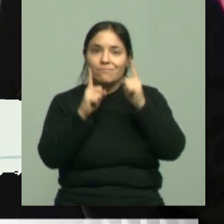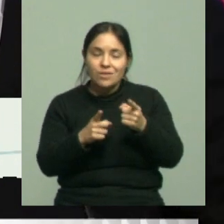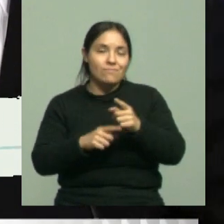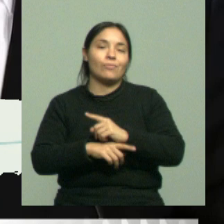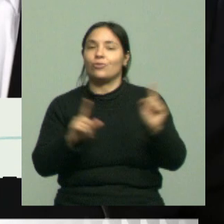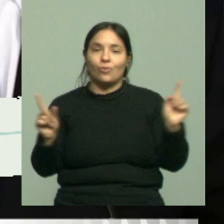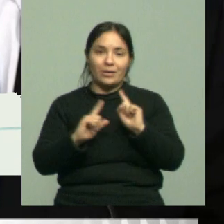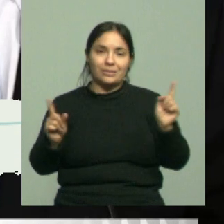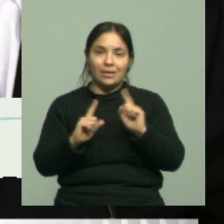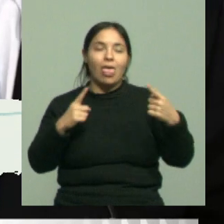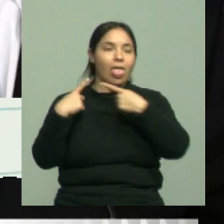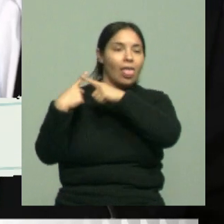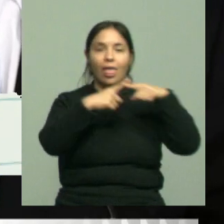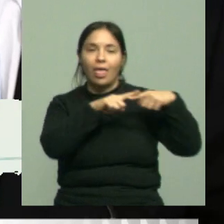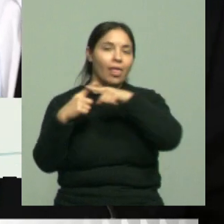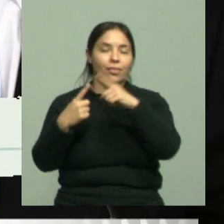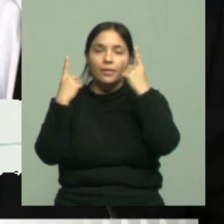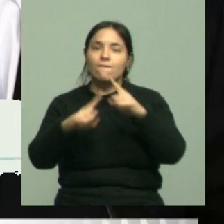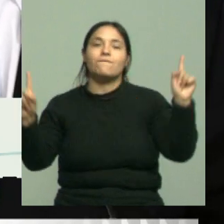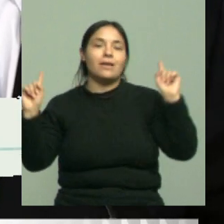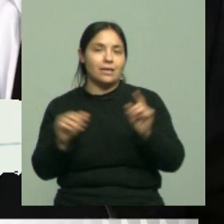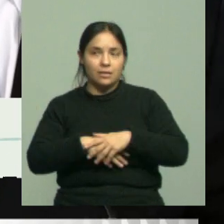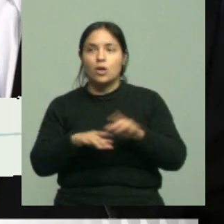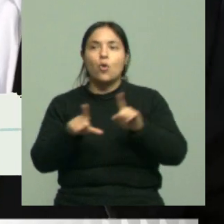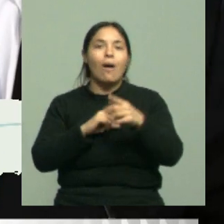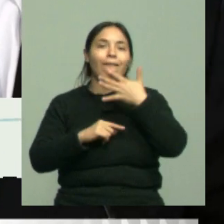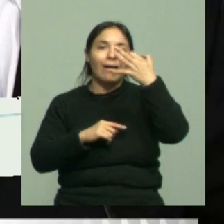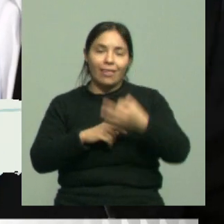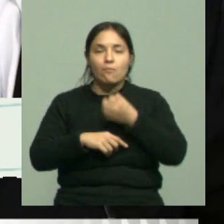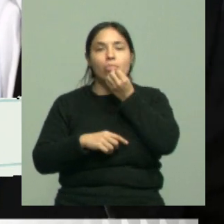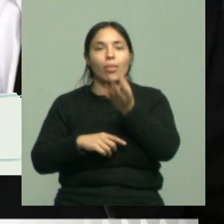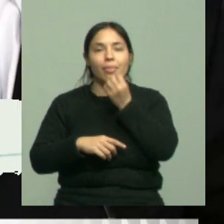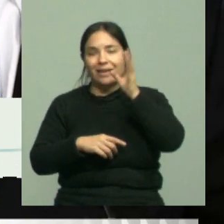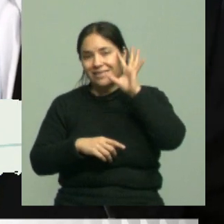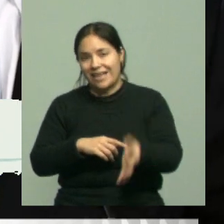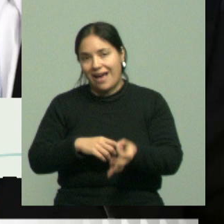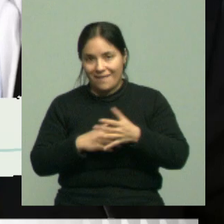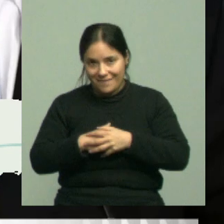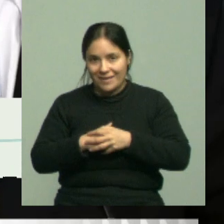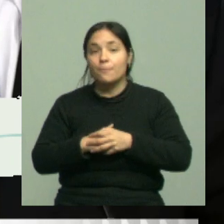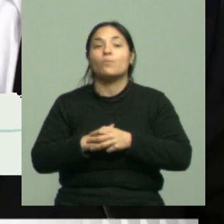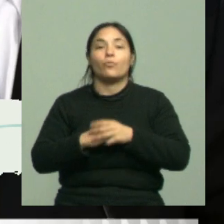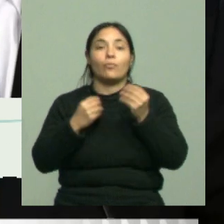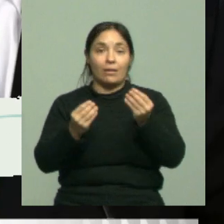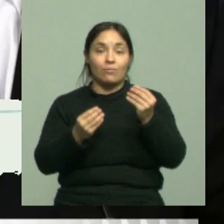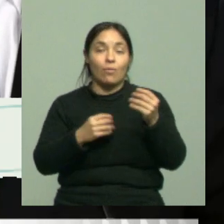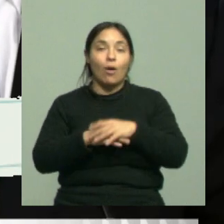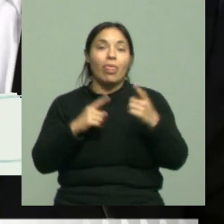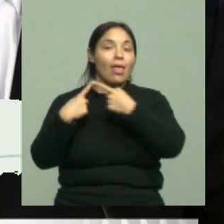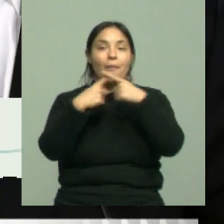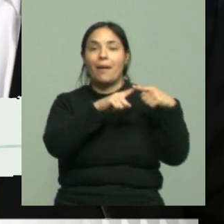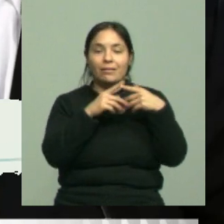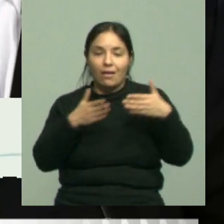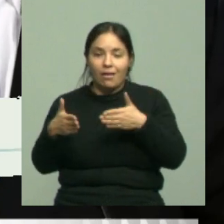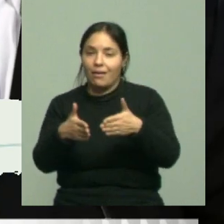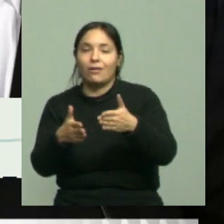misma manera, pero que él sabe decir la verdad y entiende por qué lugares y por qué sectores debe ir la discusión